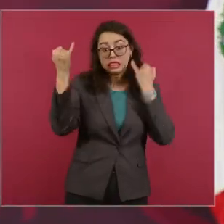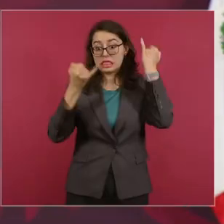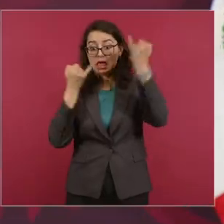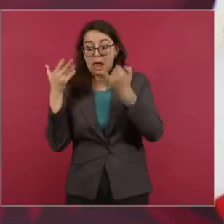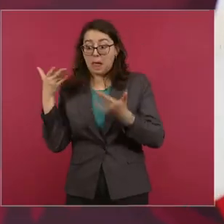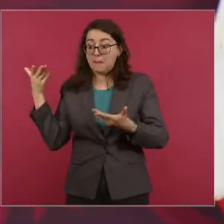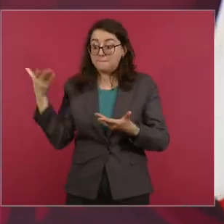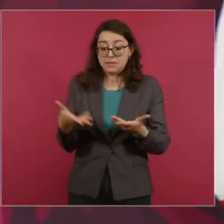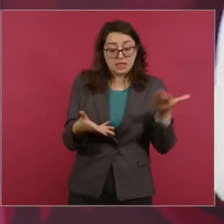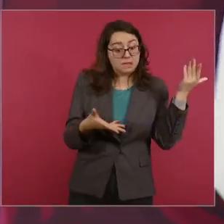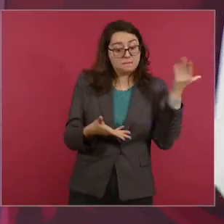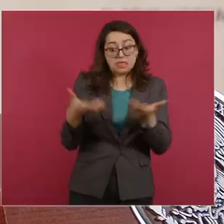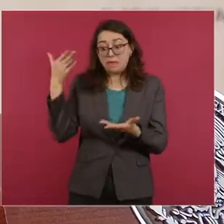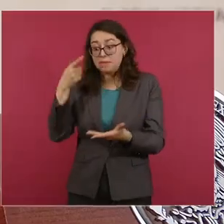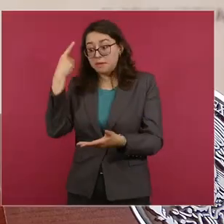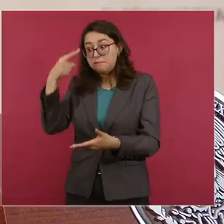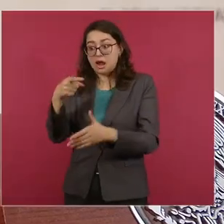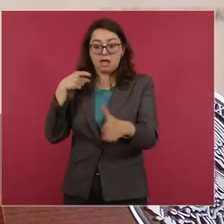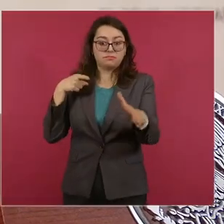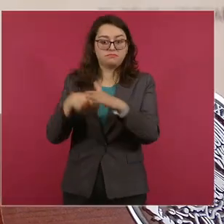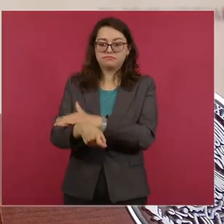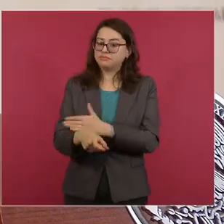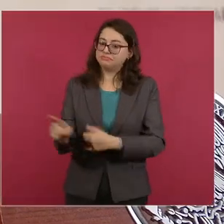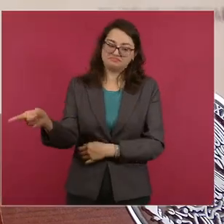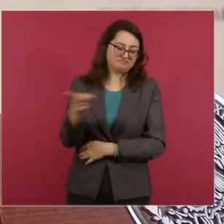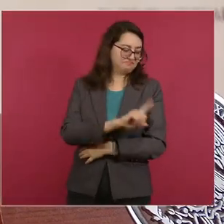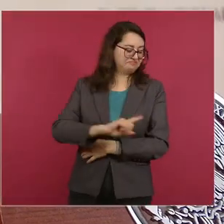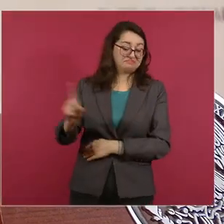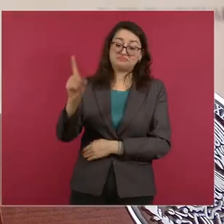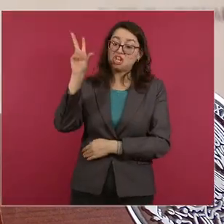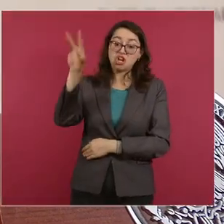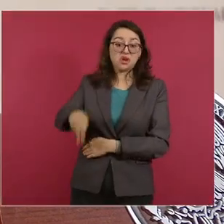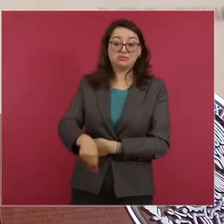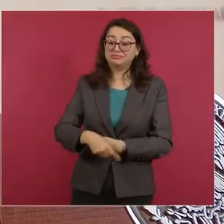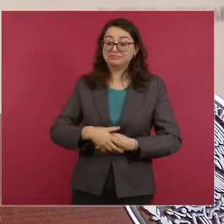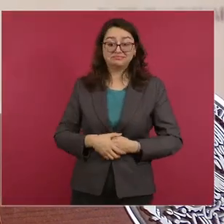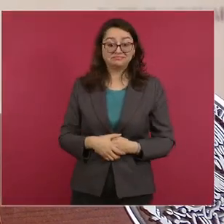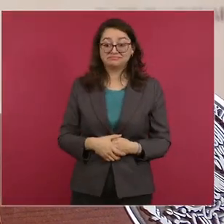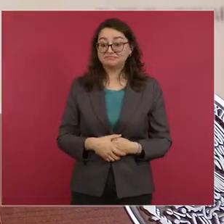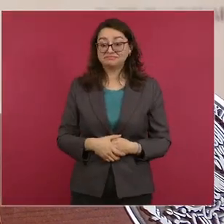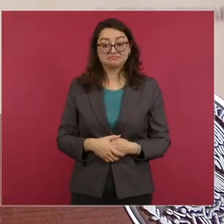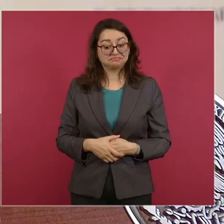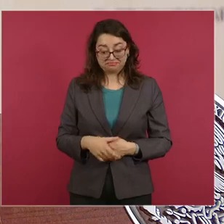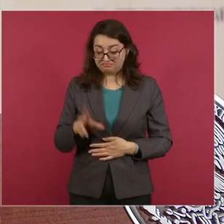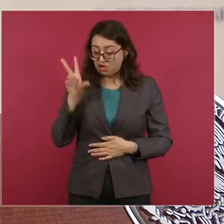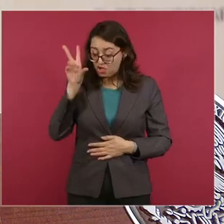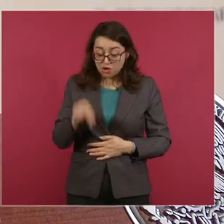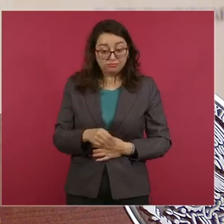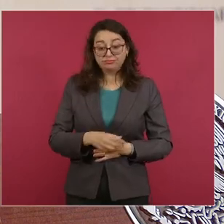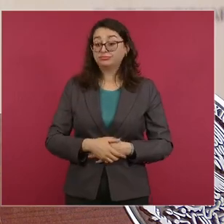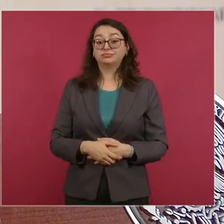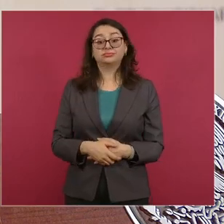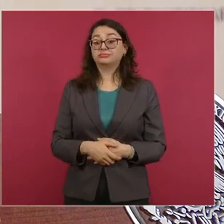ustedes resuelvan pero nosotros no vamos a entregar moches